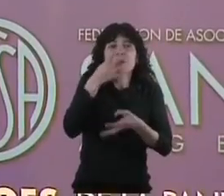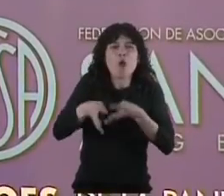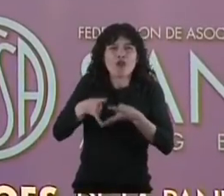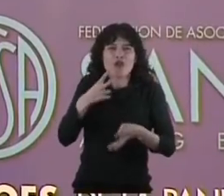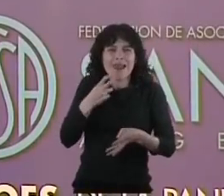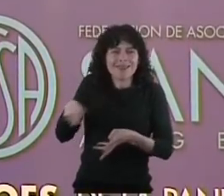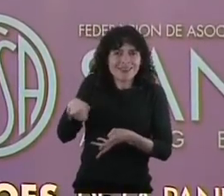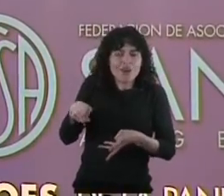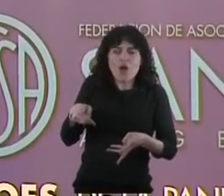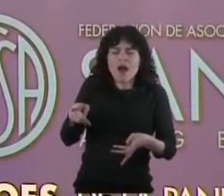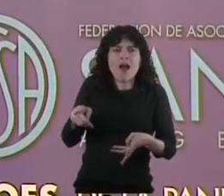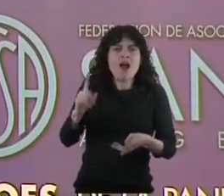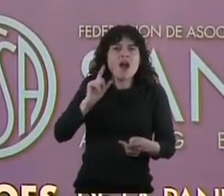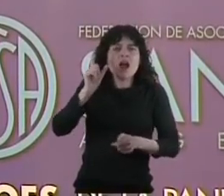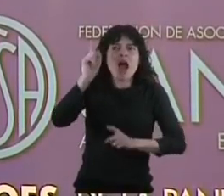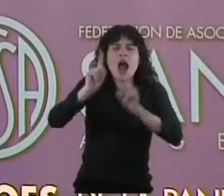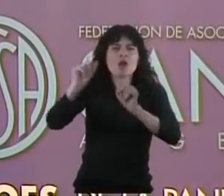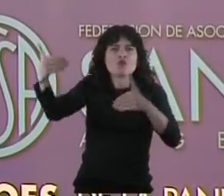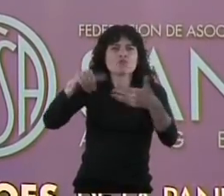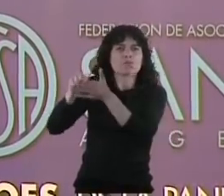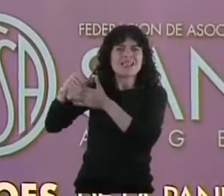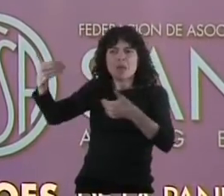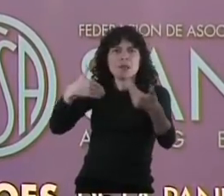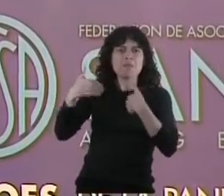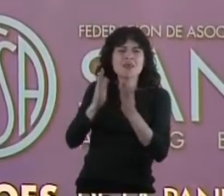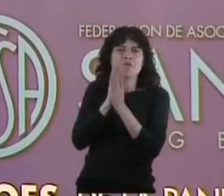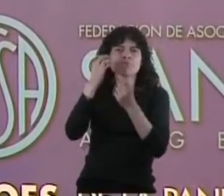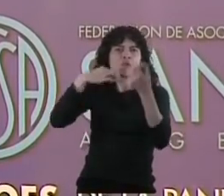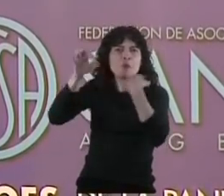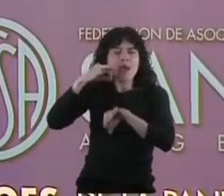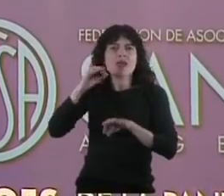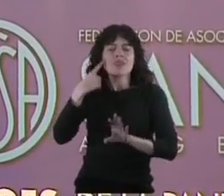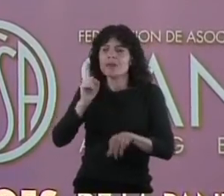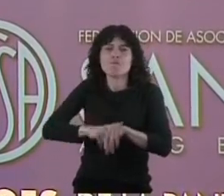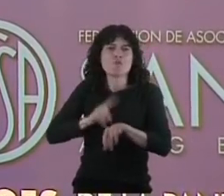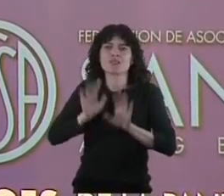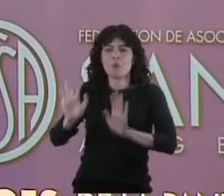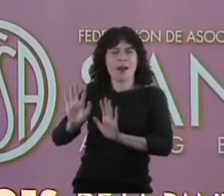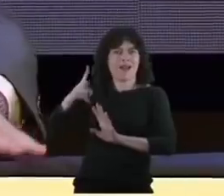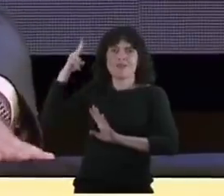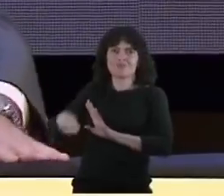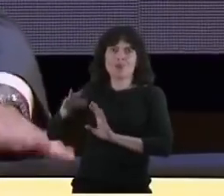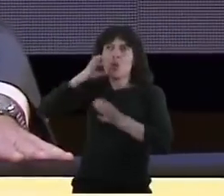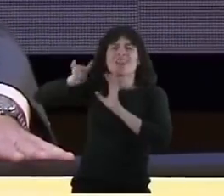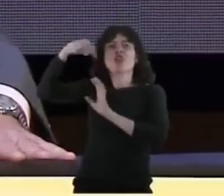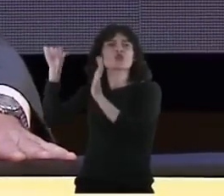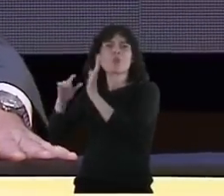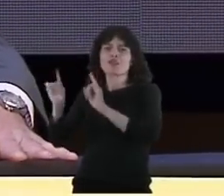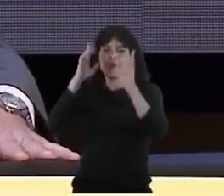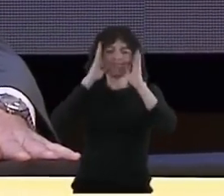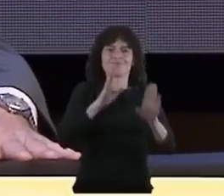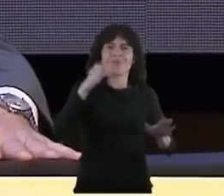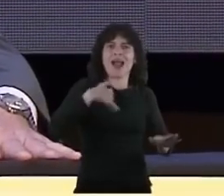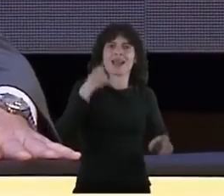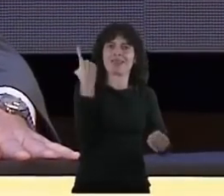demanda para que exportemos respiradores automáticos. Cortamos las exportaciones y dijimos, primero haceme los respiradores